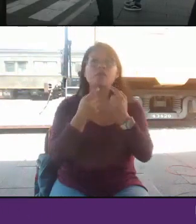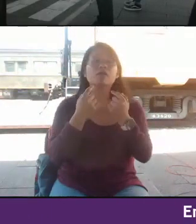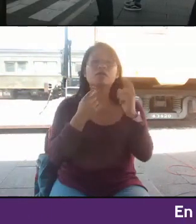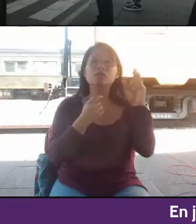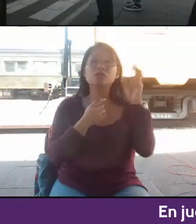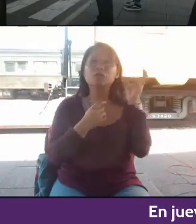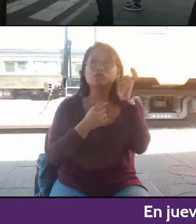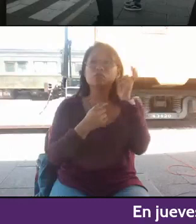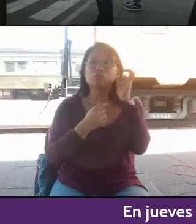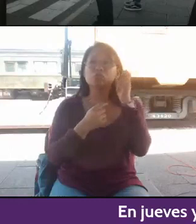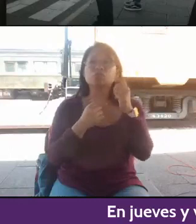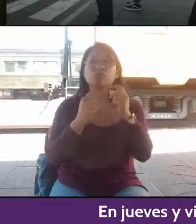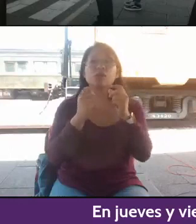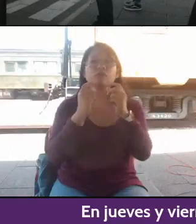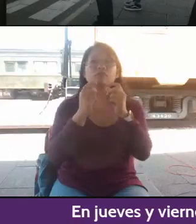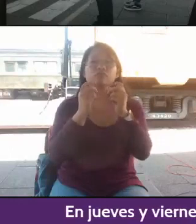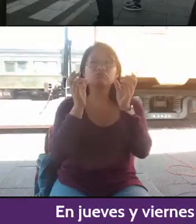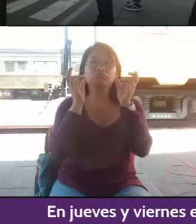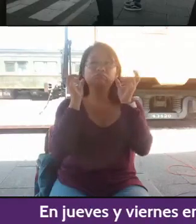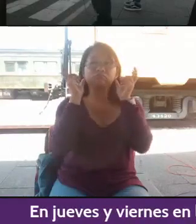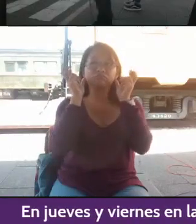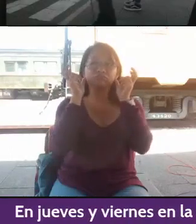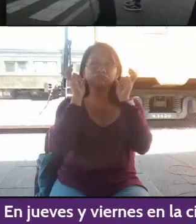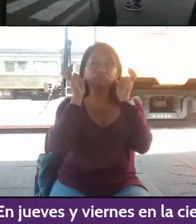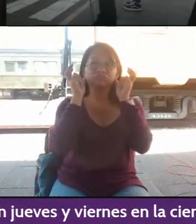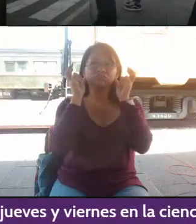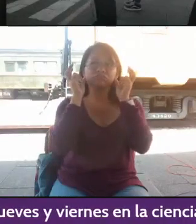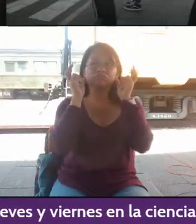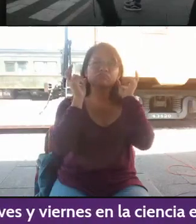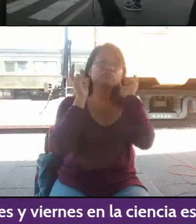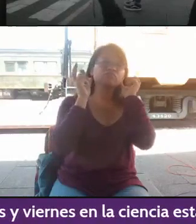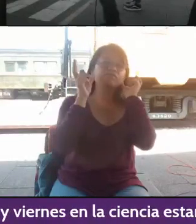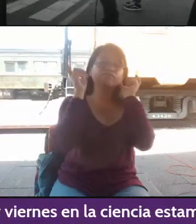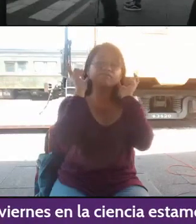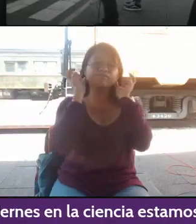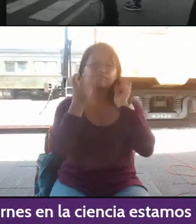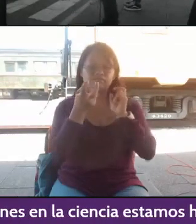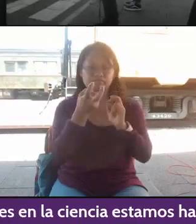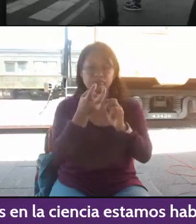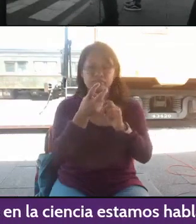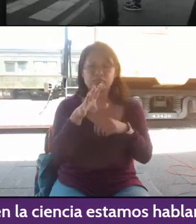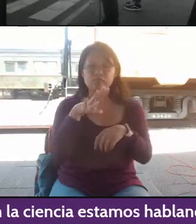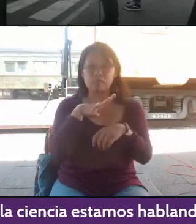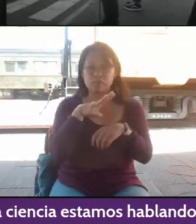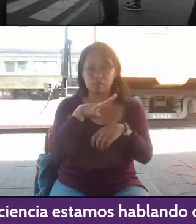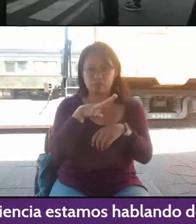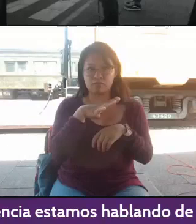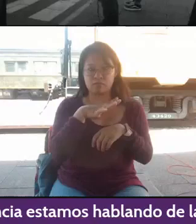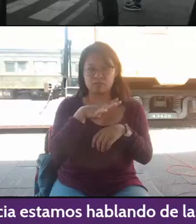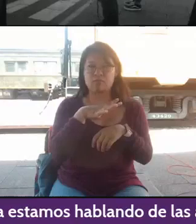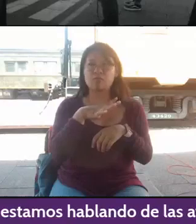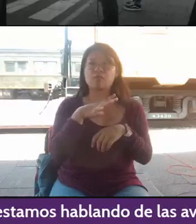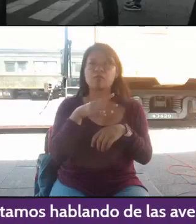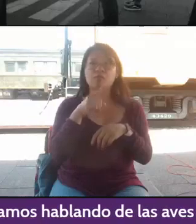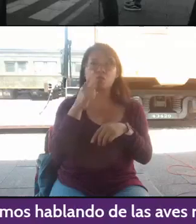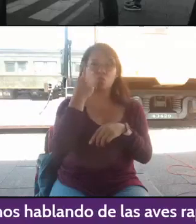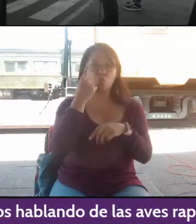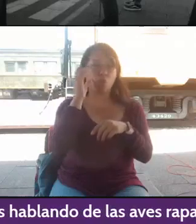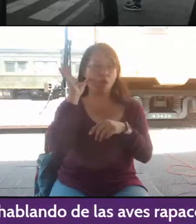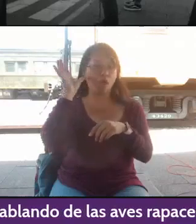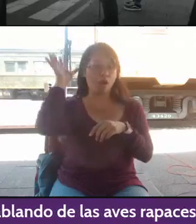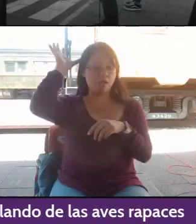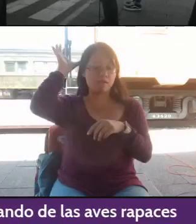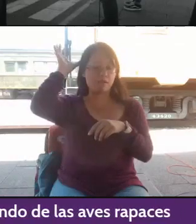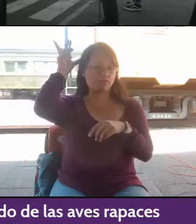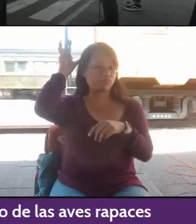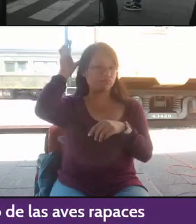hacia los costados. Además, las aves rapaces nocturnas tienen los canales auditivos asimétricos, uno más arriba y uno